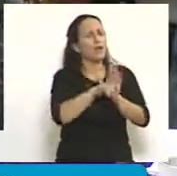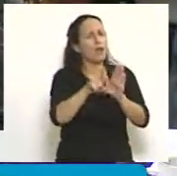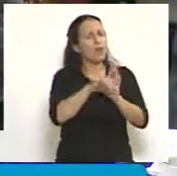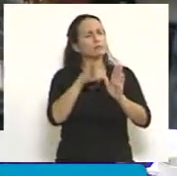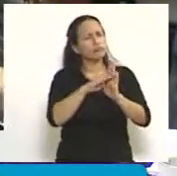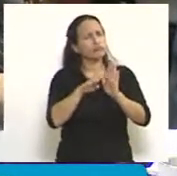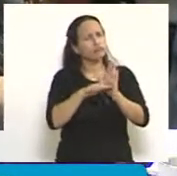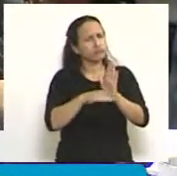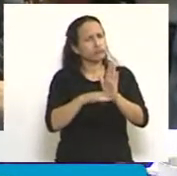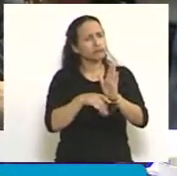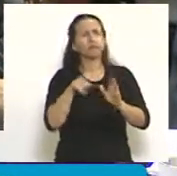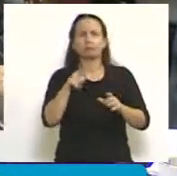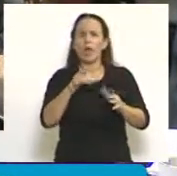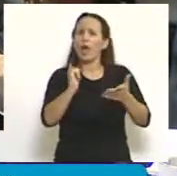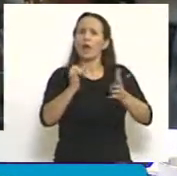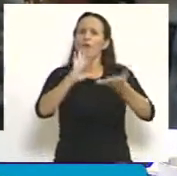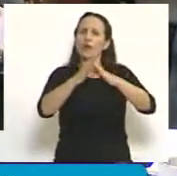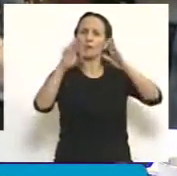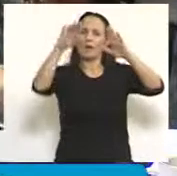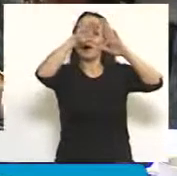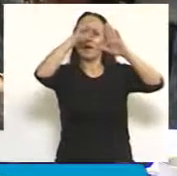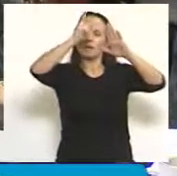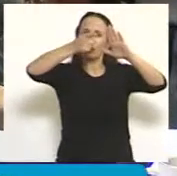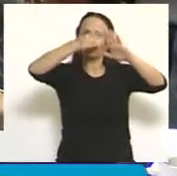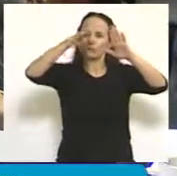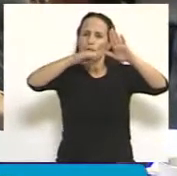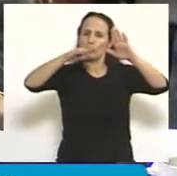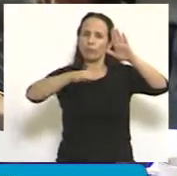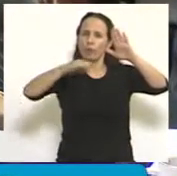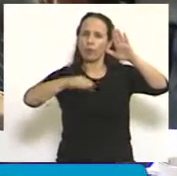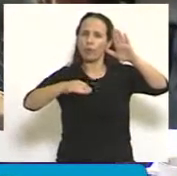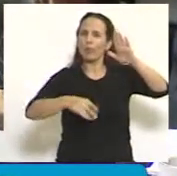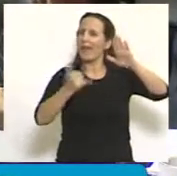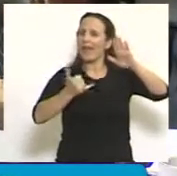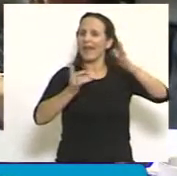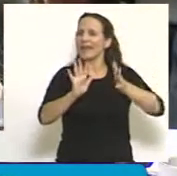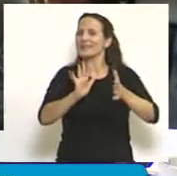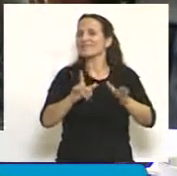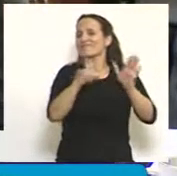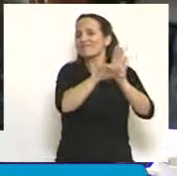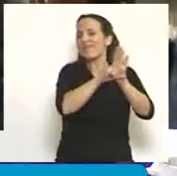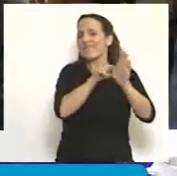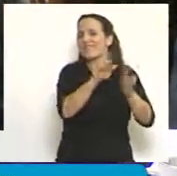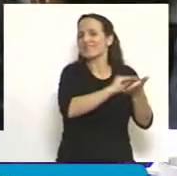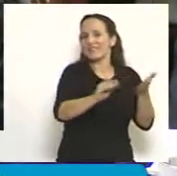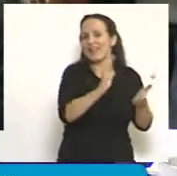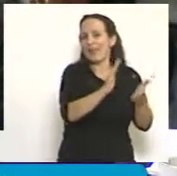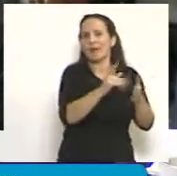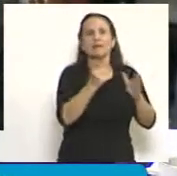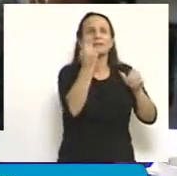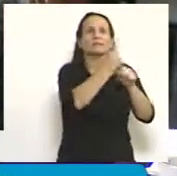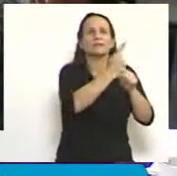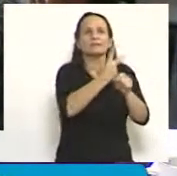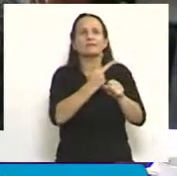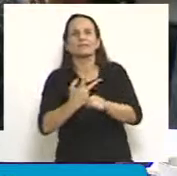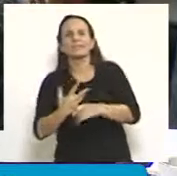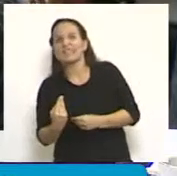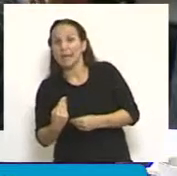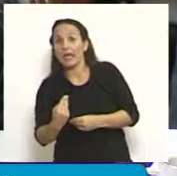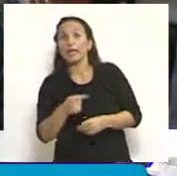el fiscal Nisman, no se entiende cómo esta mujer con poderes, se dice, exorbitantes en